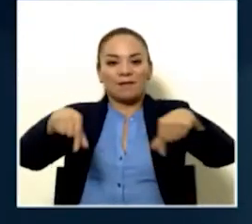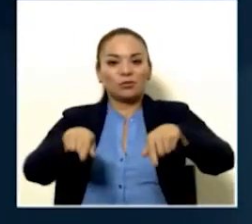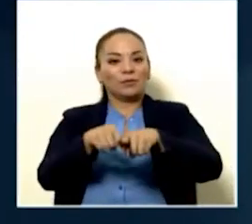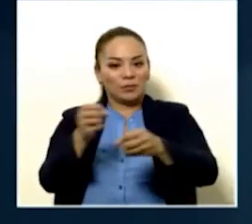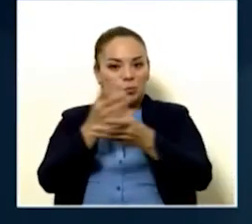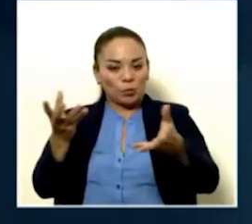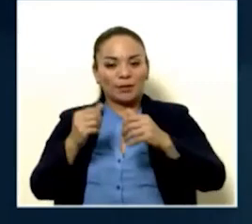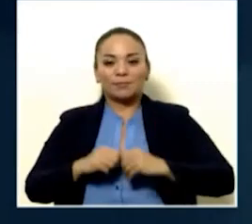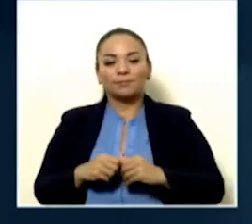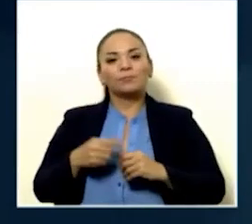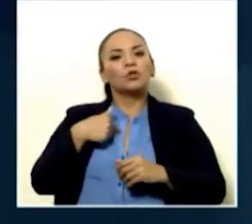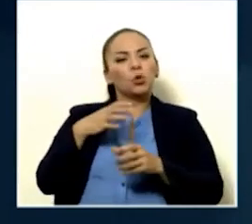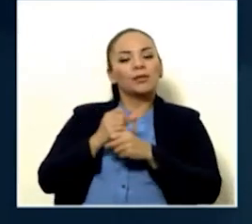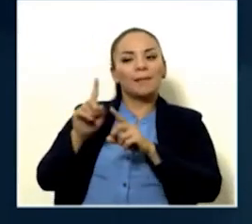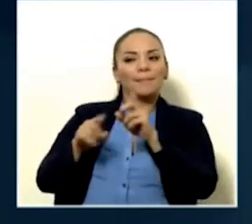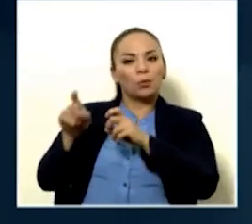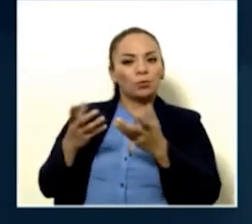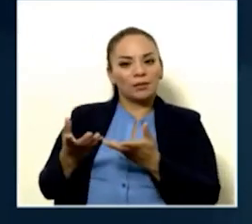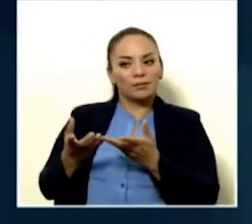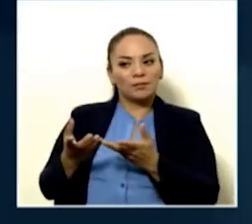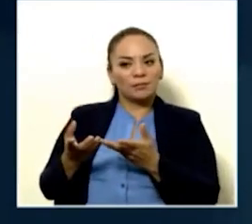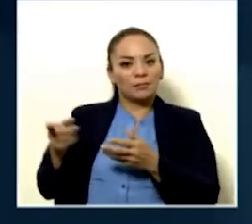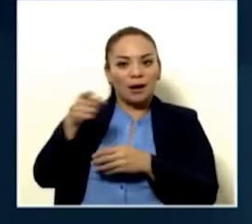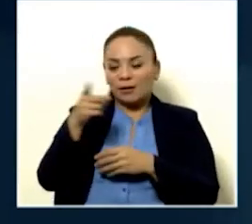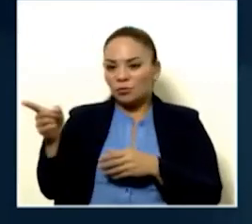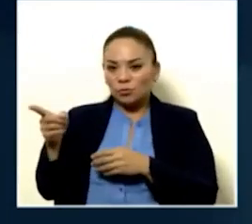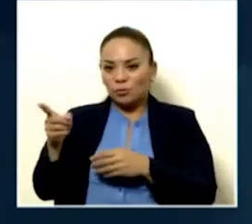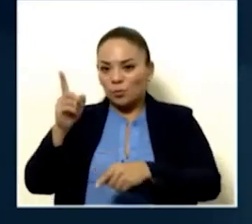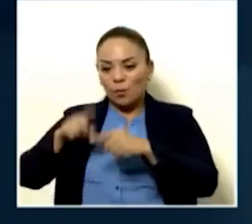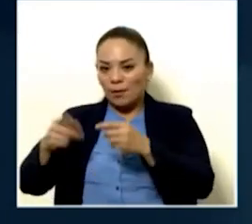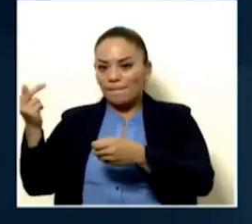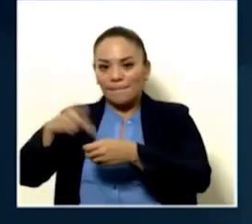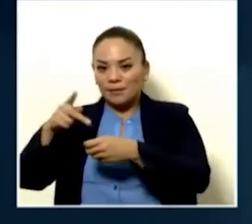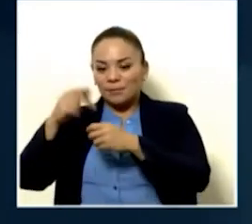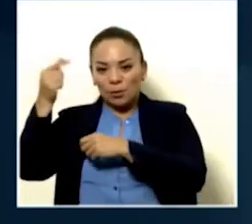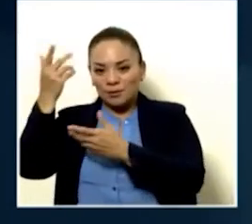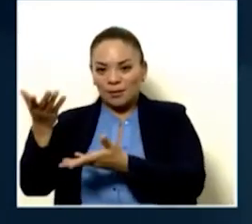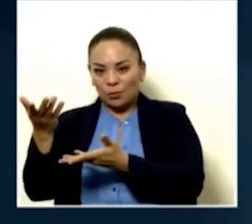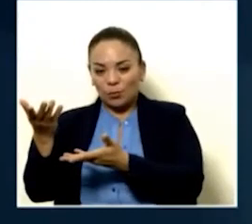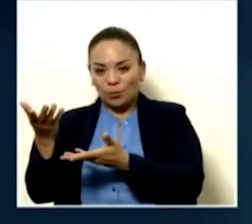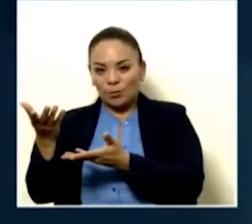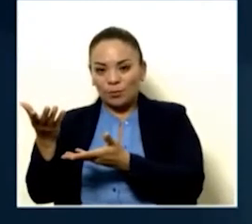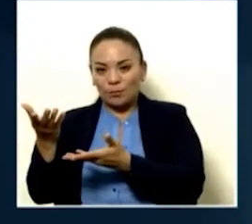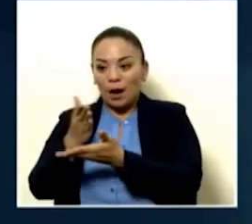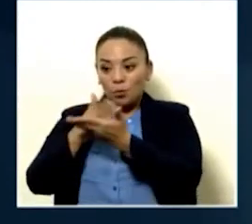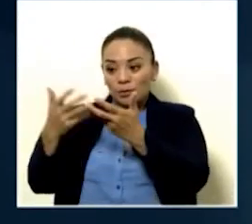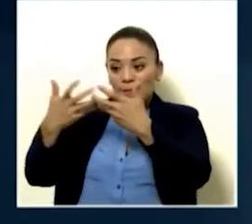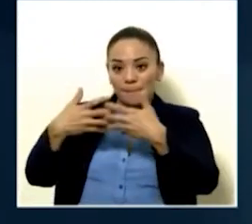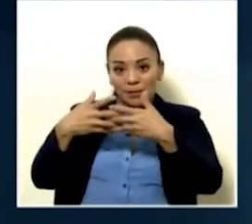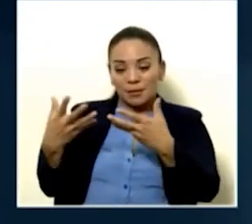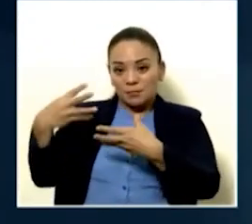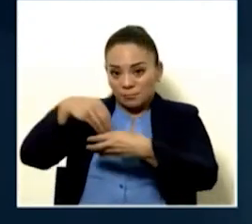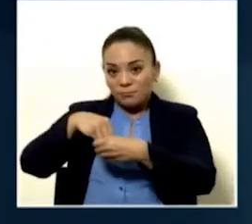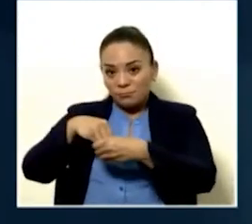también. Y dentro de las preguntas que yo hice ¿están inhabilitados para participar con el Estado? ¿Alguna de las empresas que ha participado